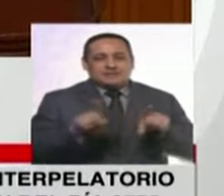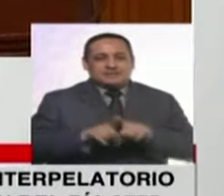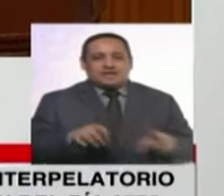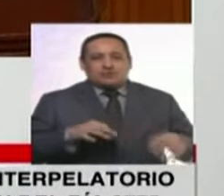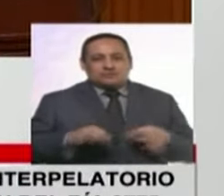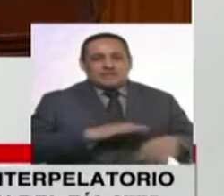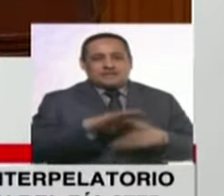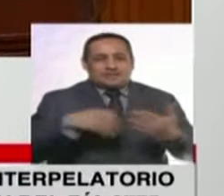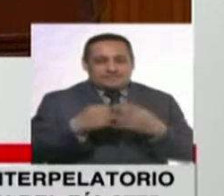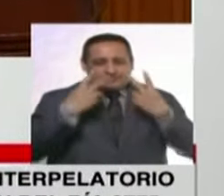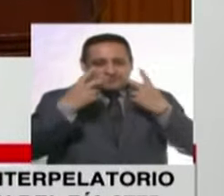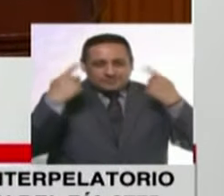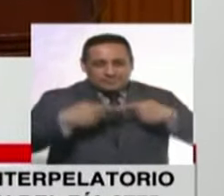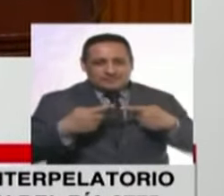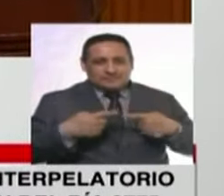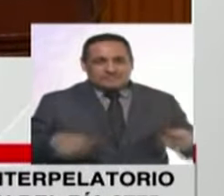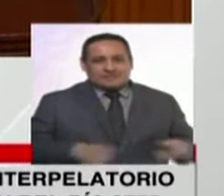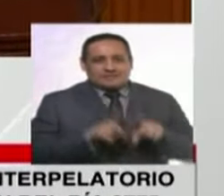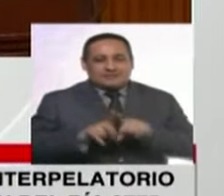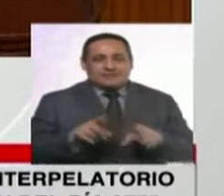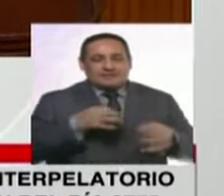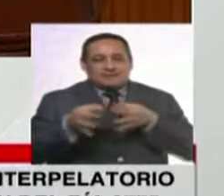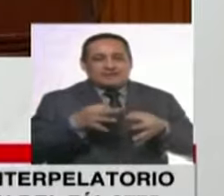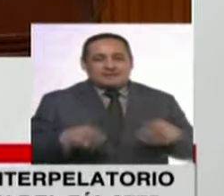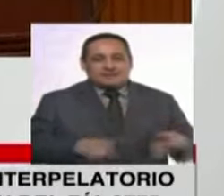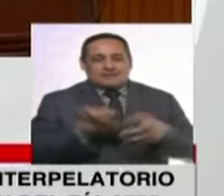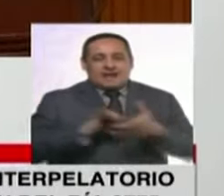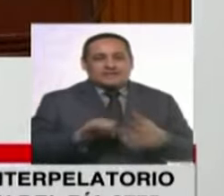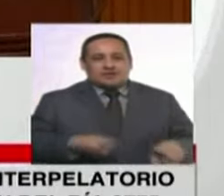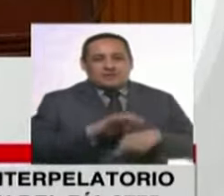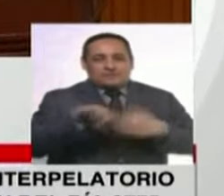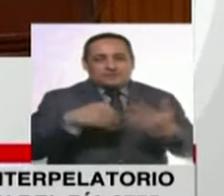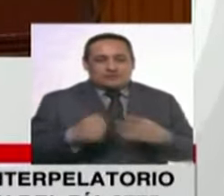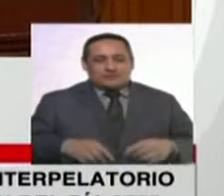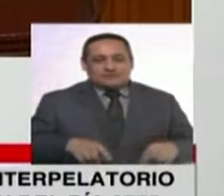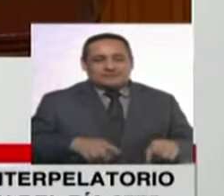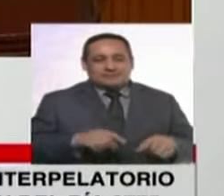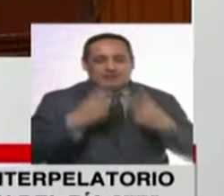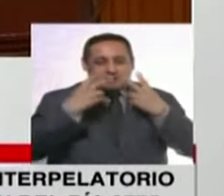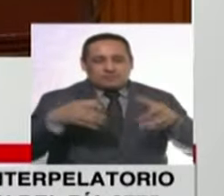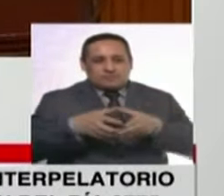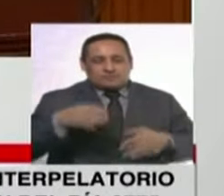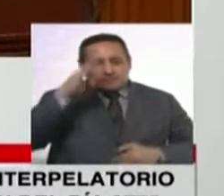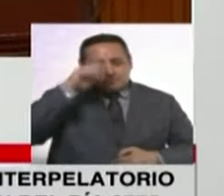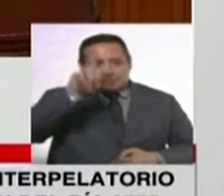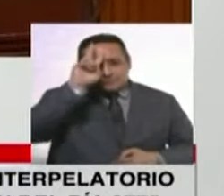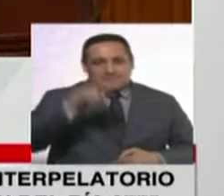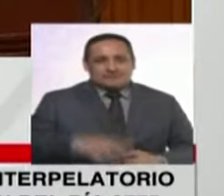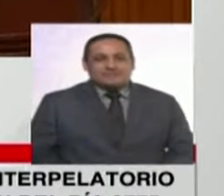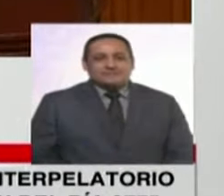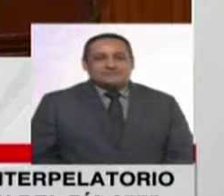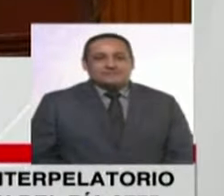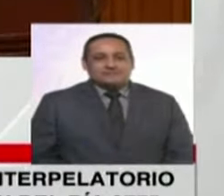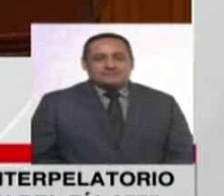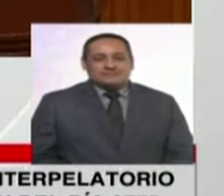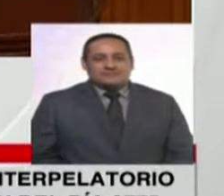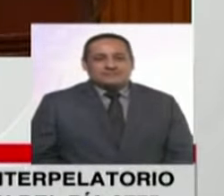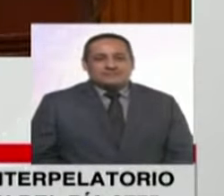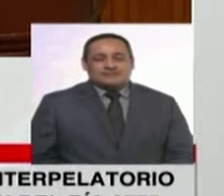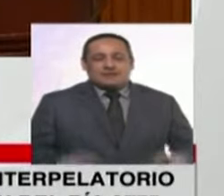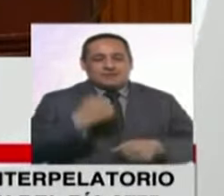los abogados del el presidente de la República en contra de la labor de los efectivos de la Policía Nacional del Perú respalda a usted